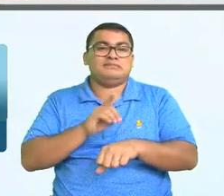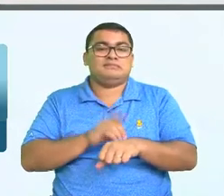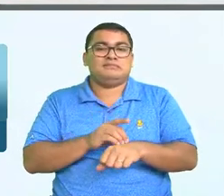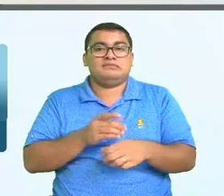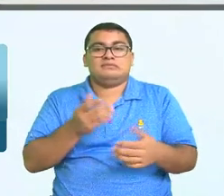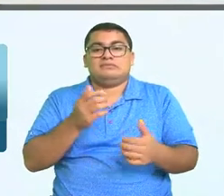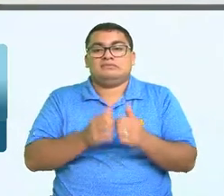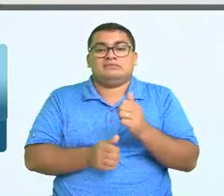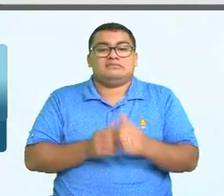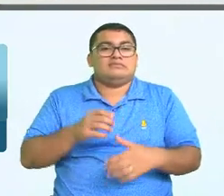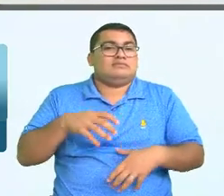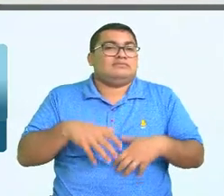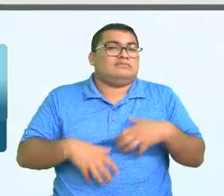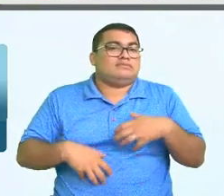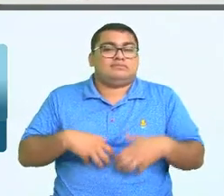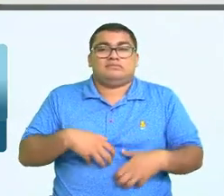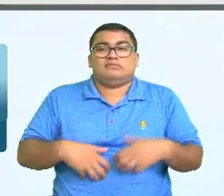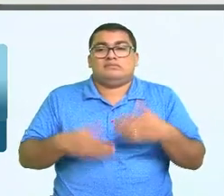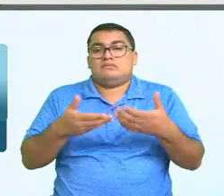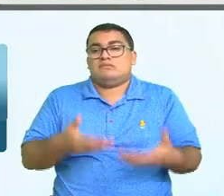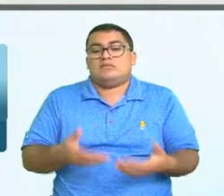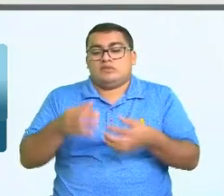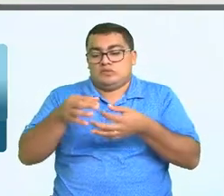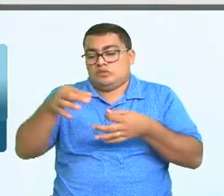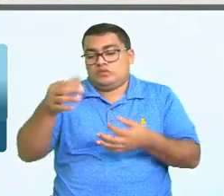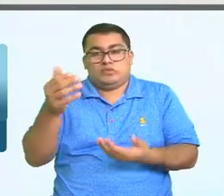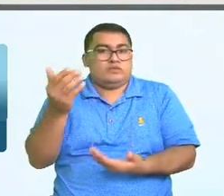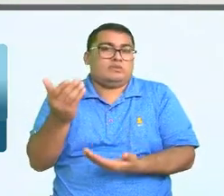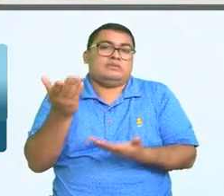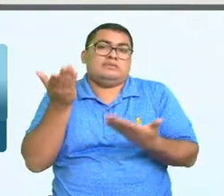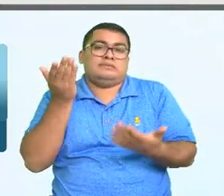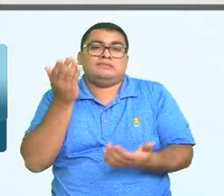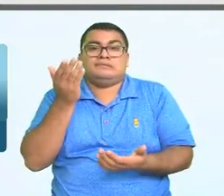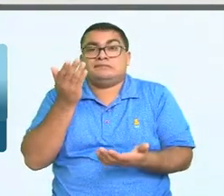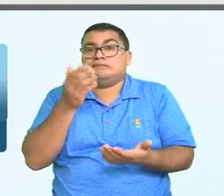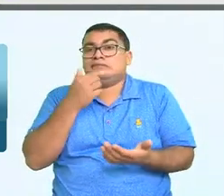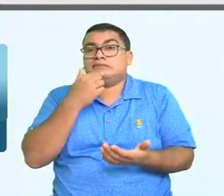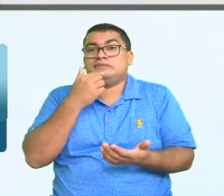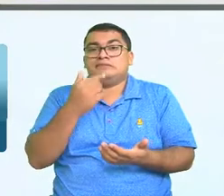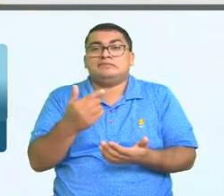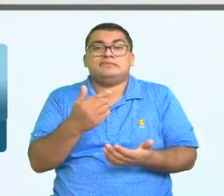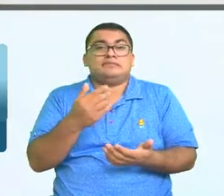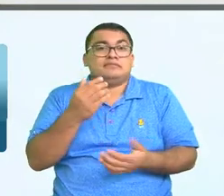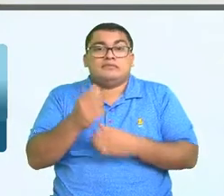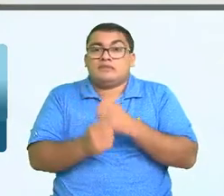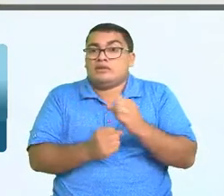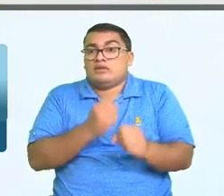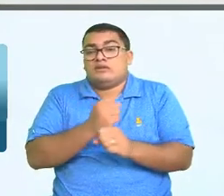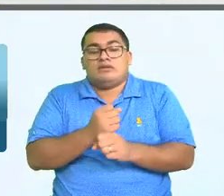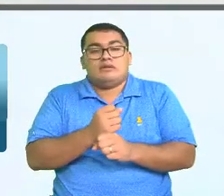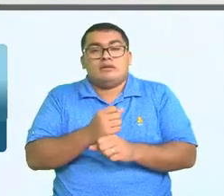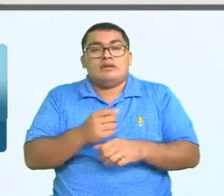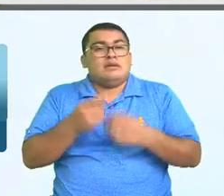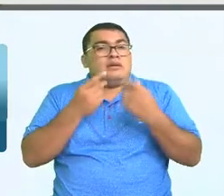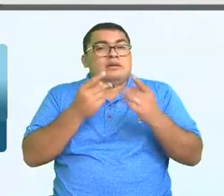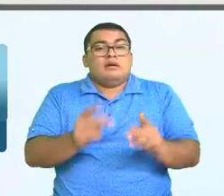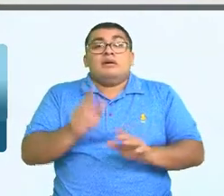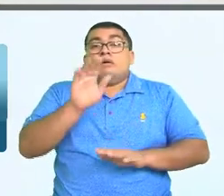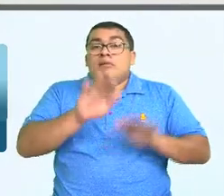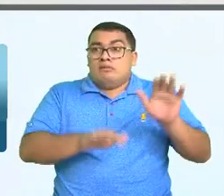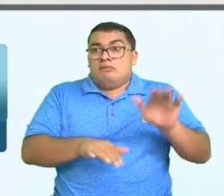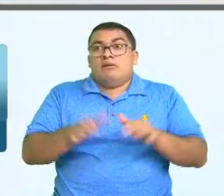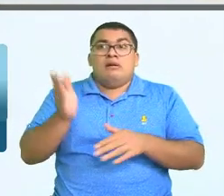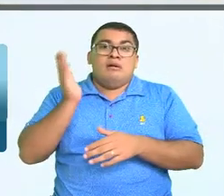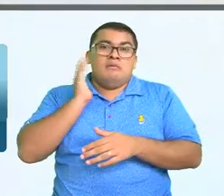desnutridos, no tienen el peso, no tienen la talla según la curva de percentil que debería tener a determinada edad, ¿verdad? Y a veces las madres pues,